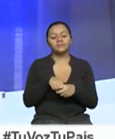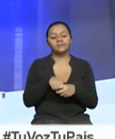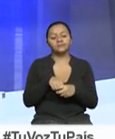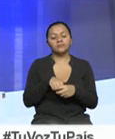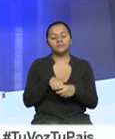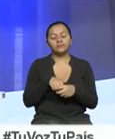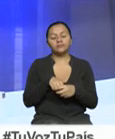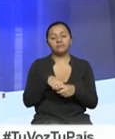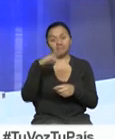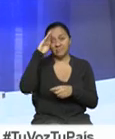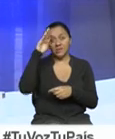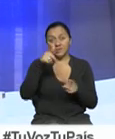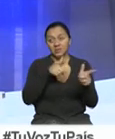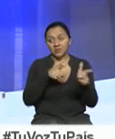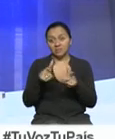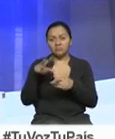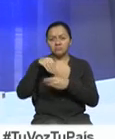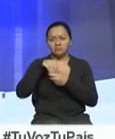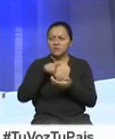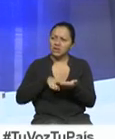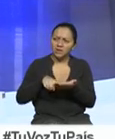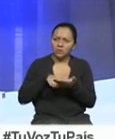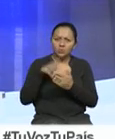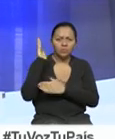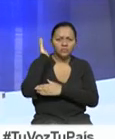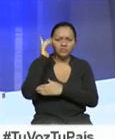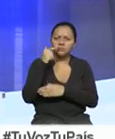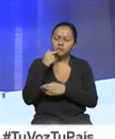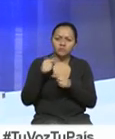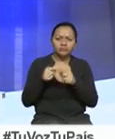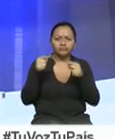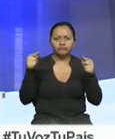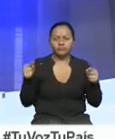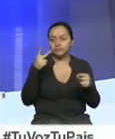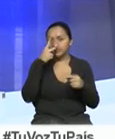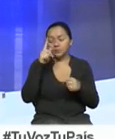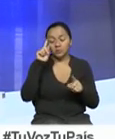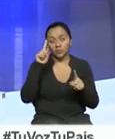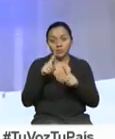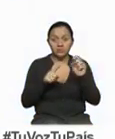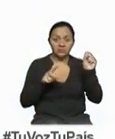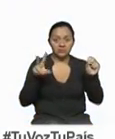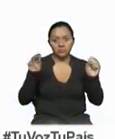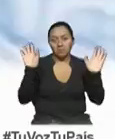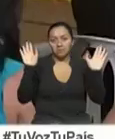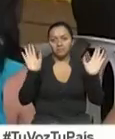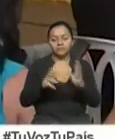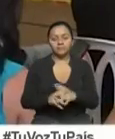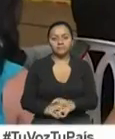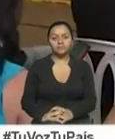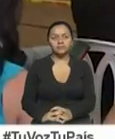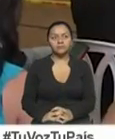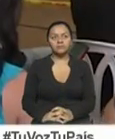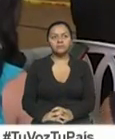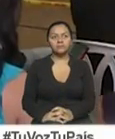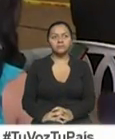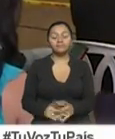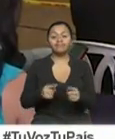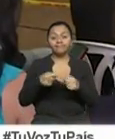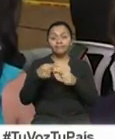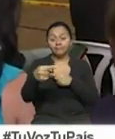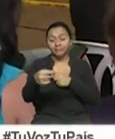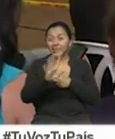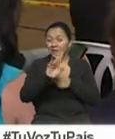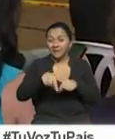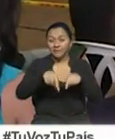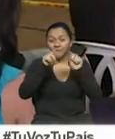paramilitarismo inquieta a la guerrilla, reunida en una conferencia nacional para ratificar el pacto. A días de firmar la